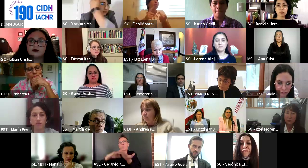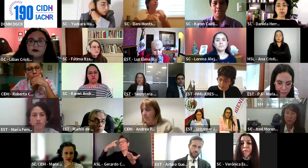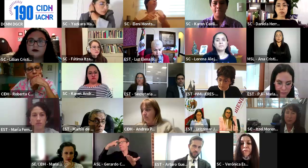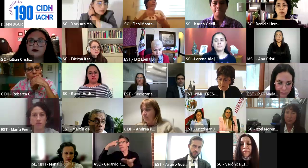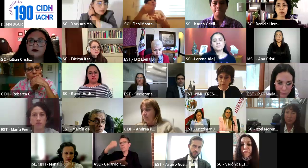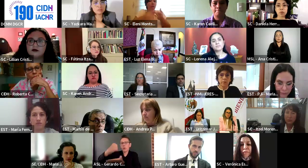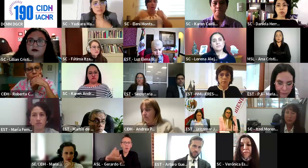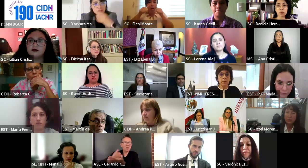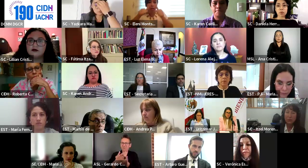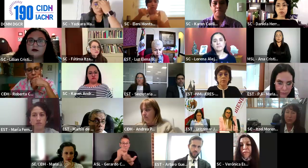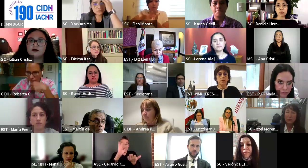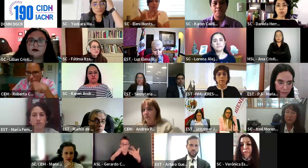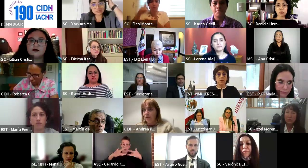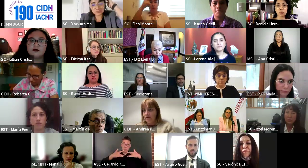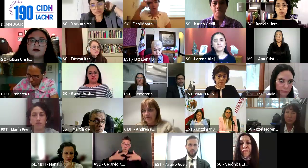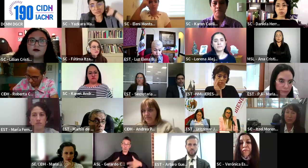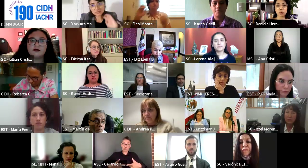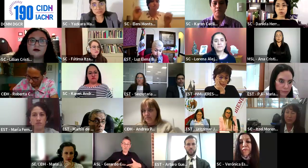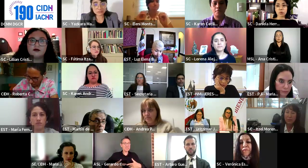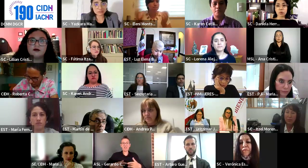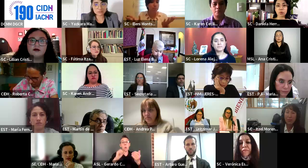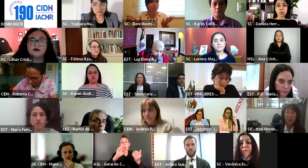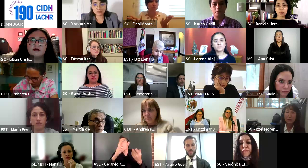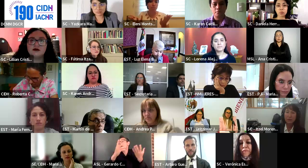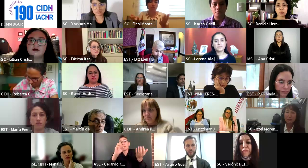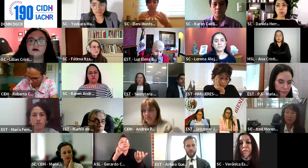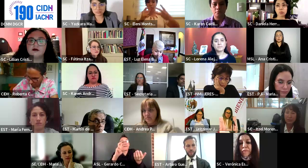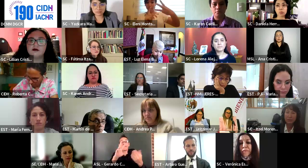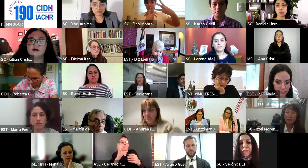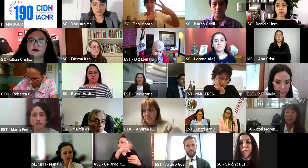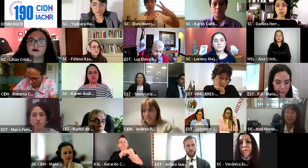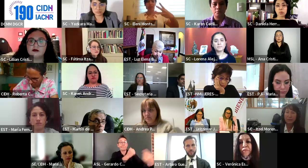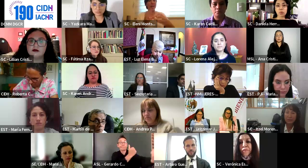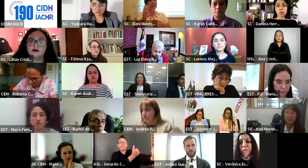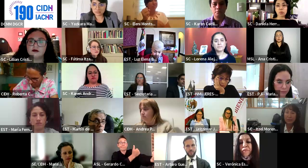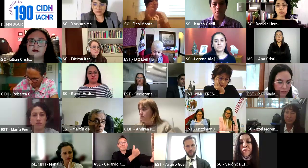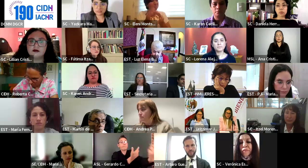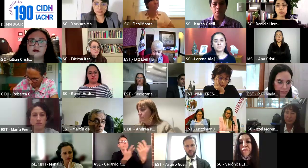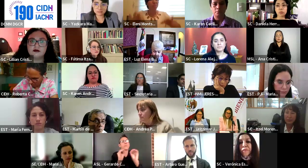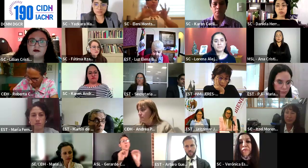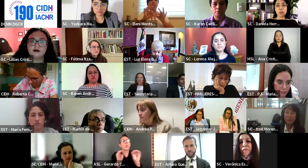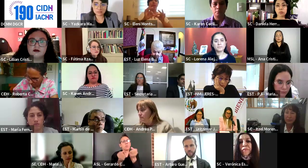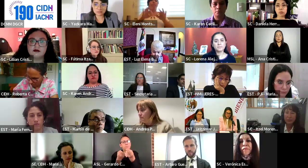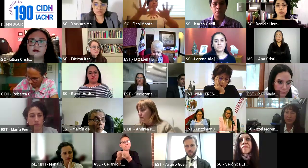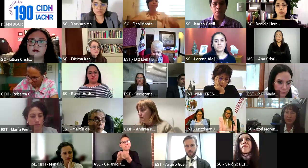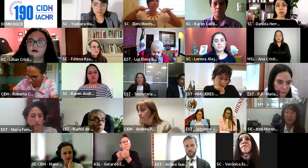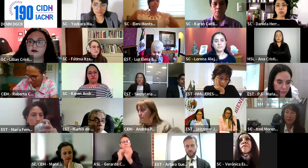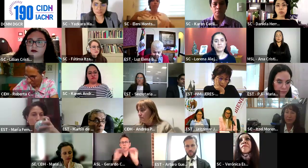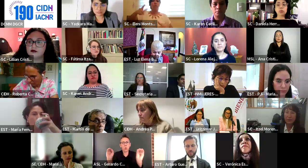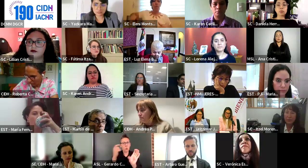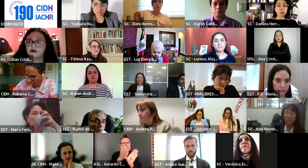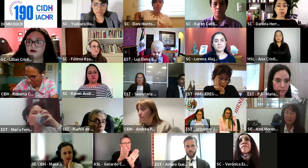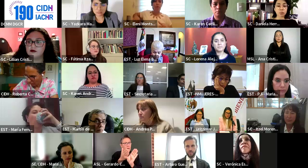están incluidas en las drogas o caen en las drogas, no hay apoyo psicológico para las personas sordas. Es muy, muy,